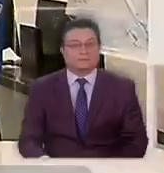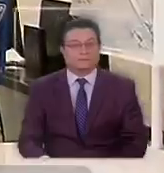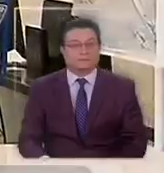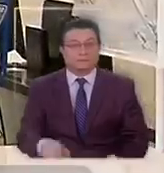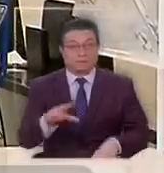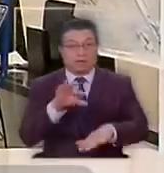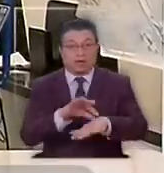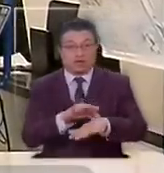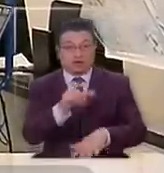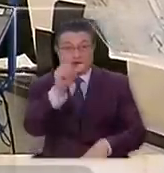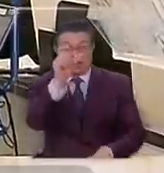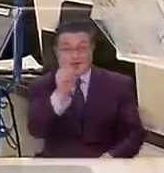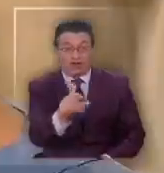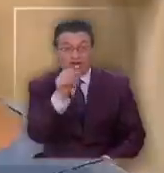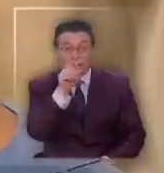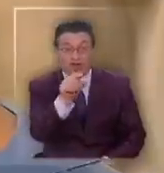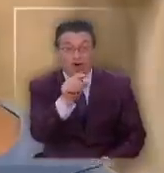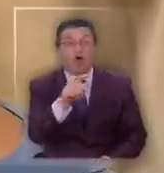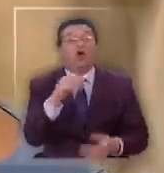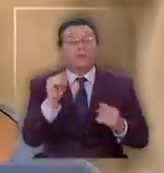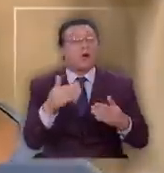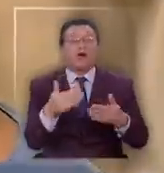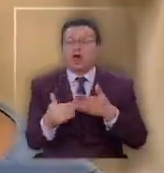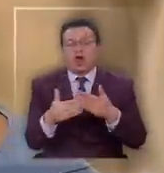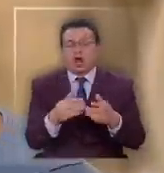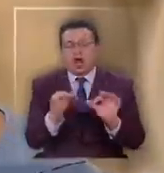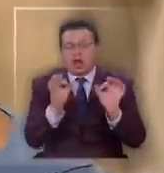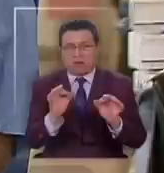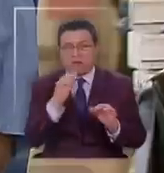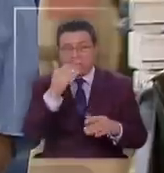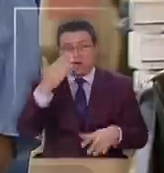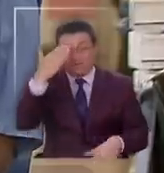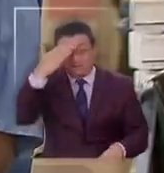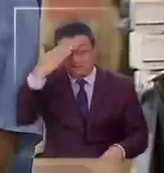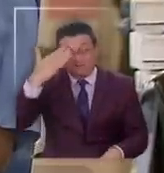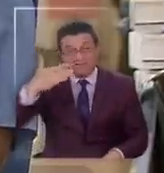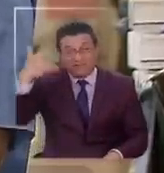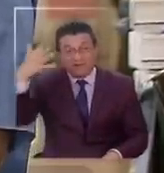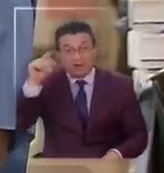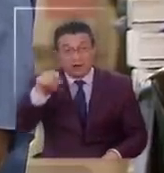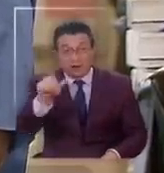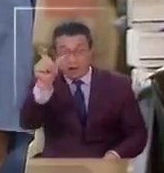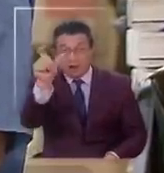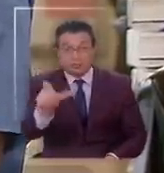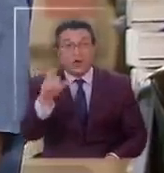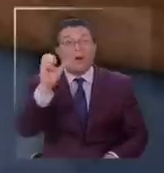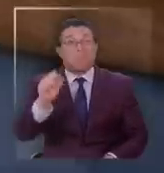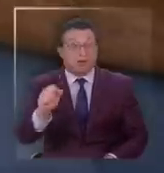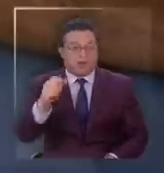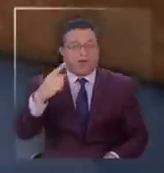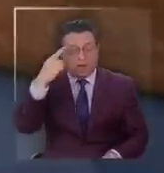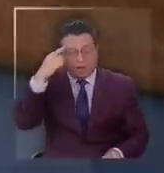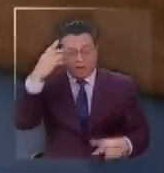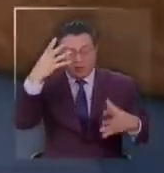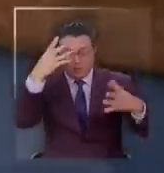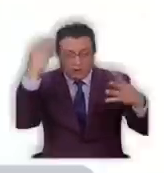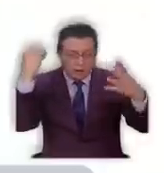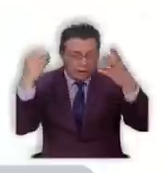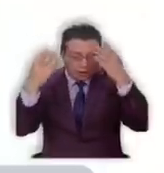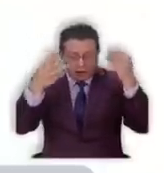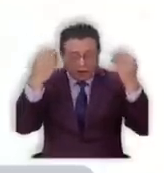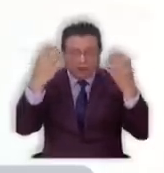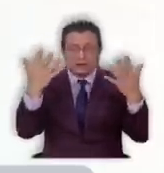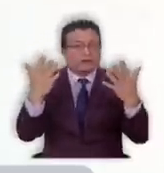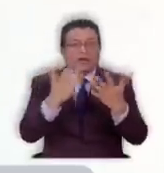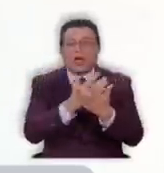Para el doctor Ugarte, es normal que luego de días de fiebre, un paciente tenga lagunas mentales que le impidan tener